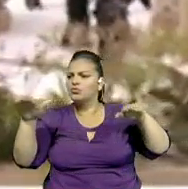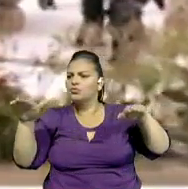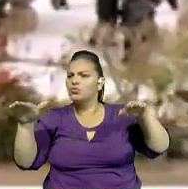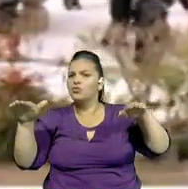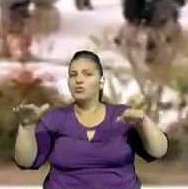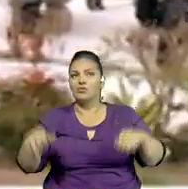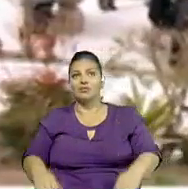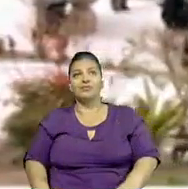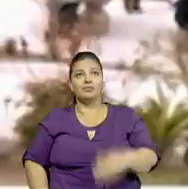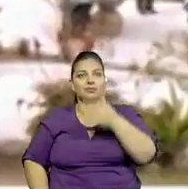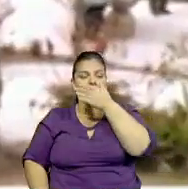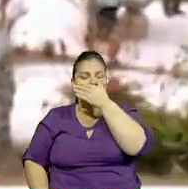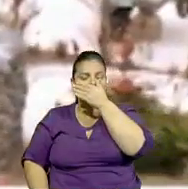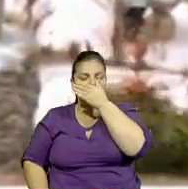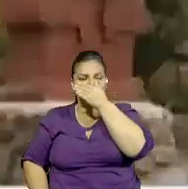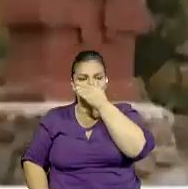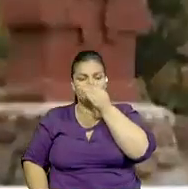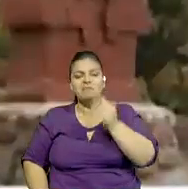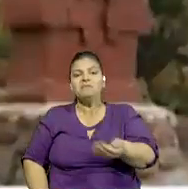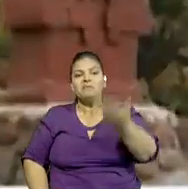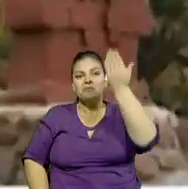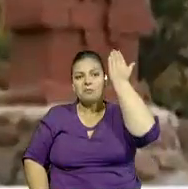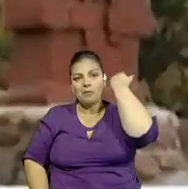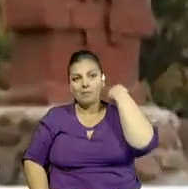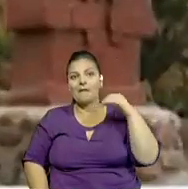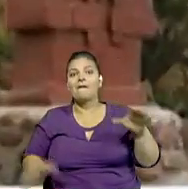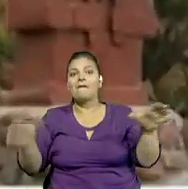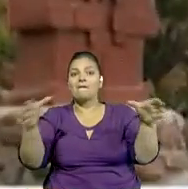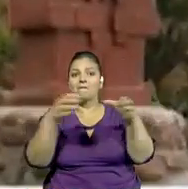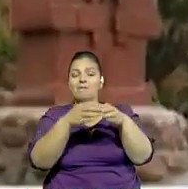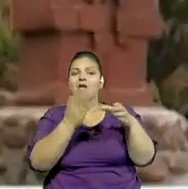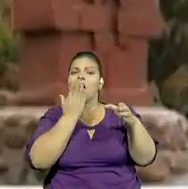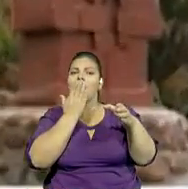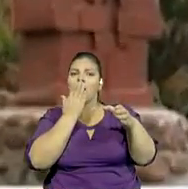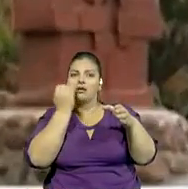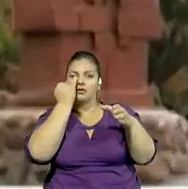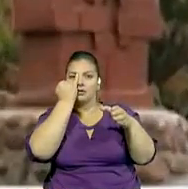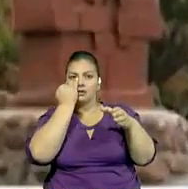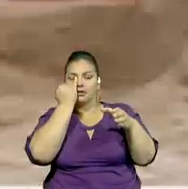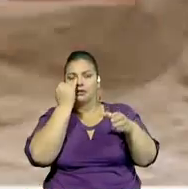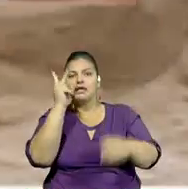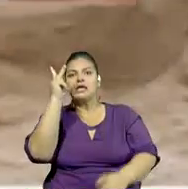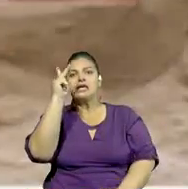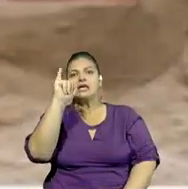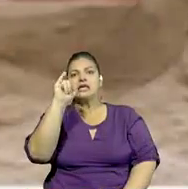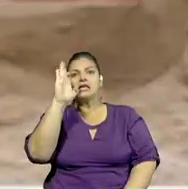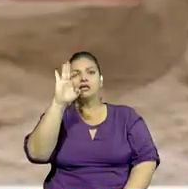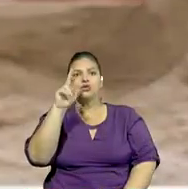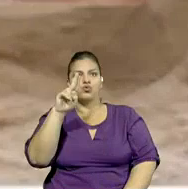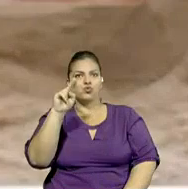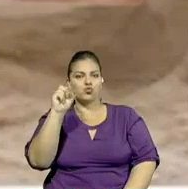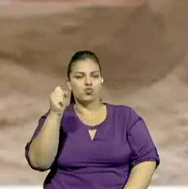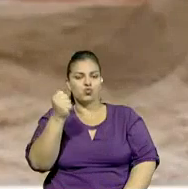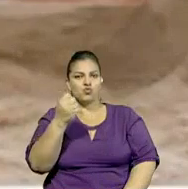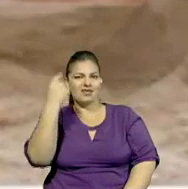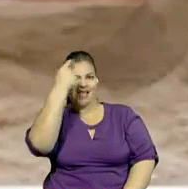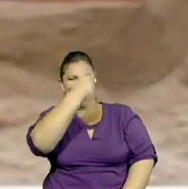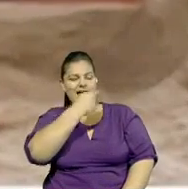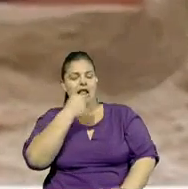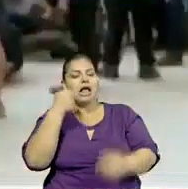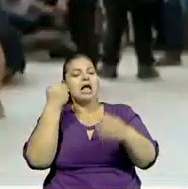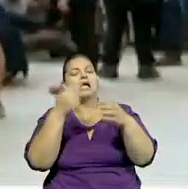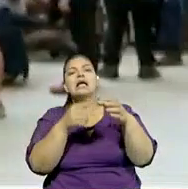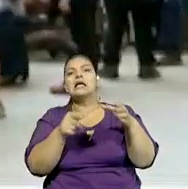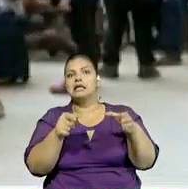años atrás tuvimos esta cultura que ya tenía conocimiento de estar en la mitad del mundo a través de la observación del sol, la luna y las